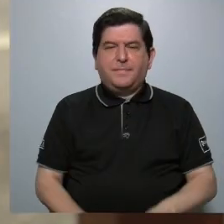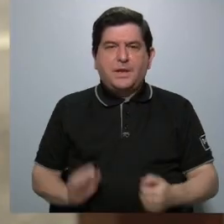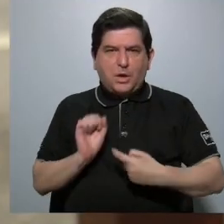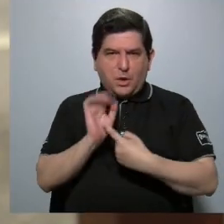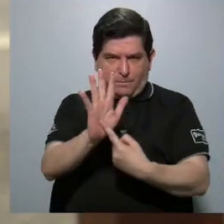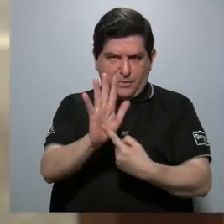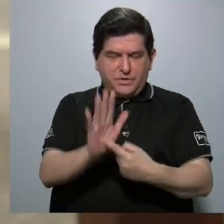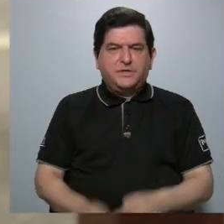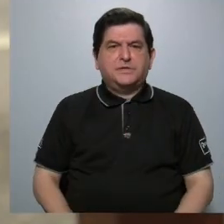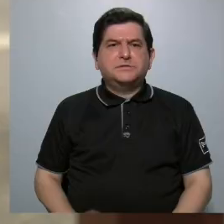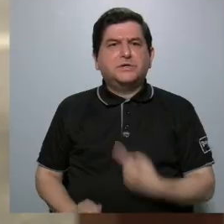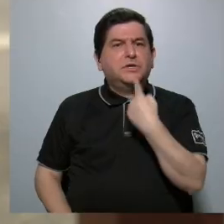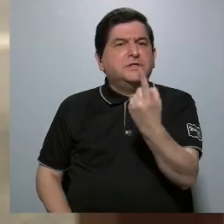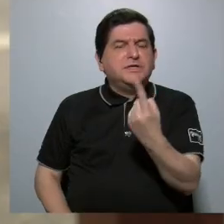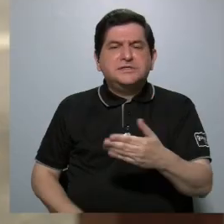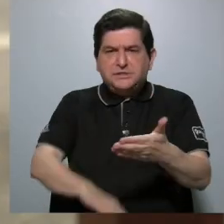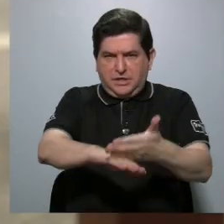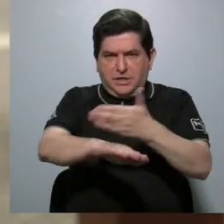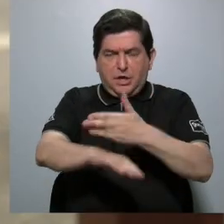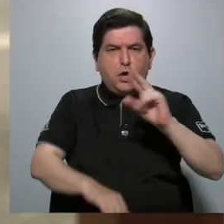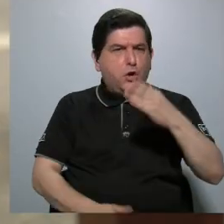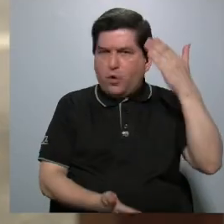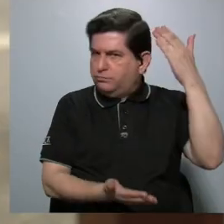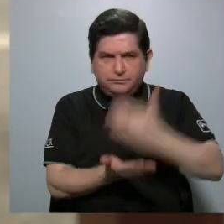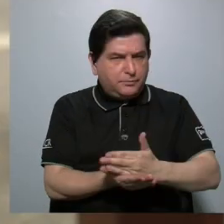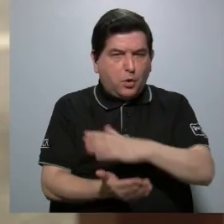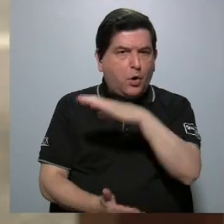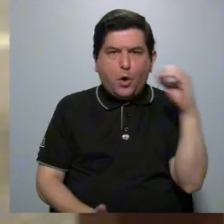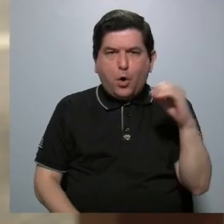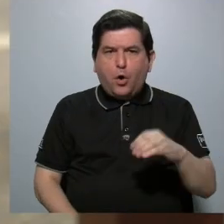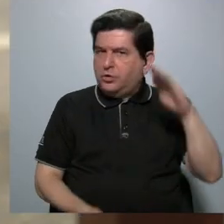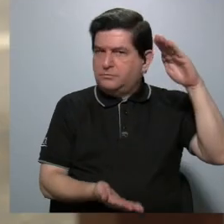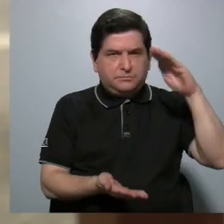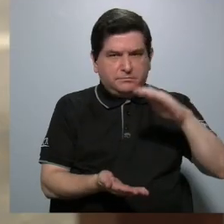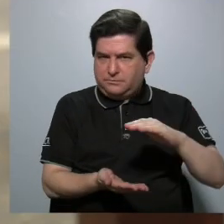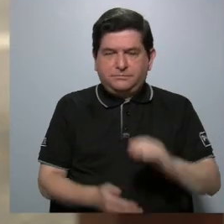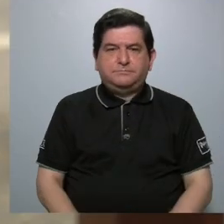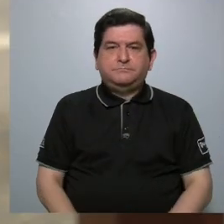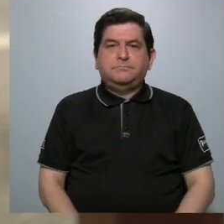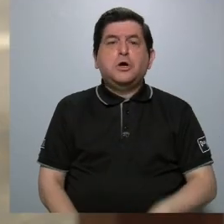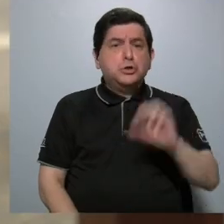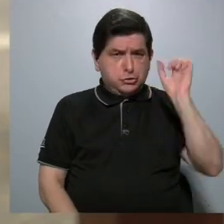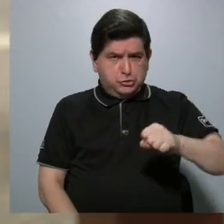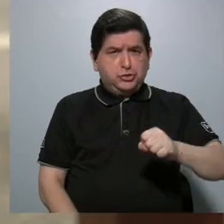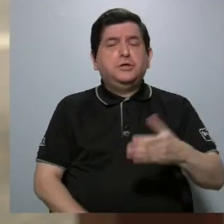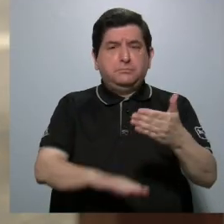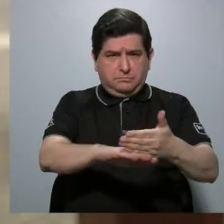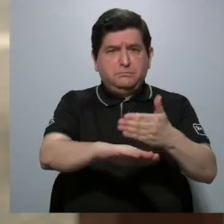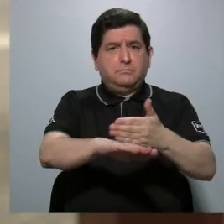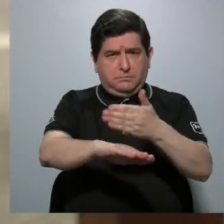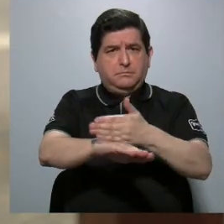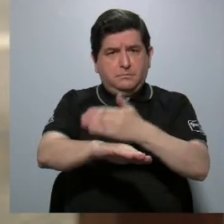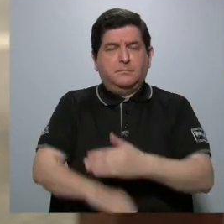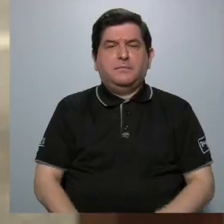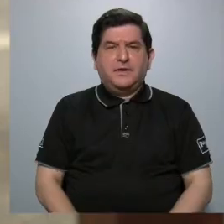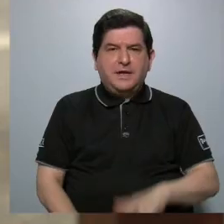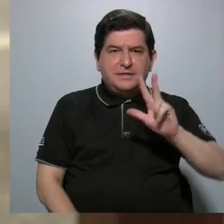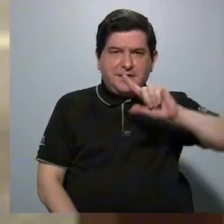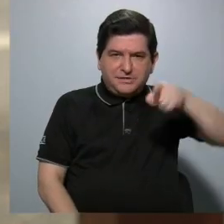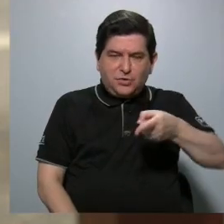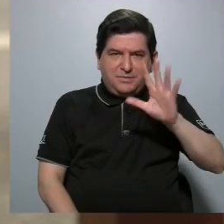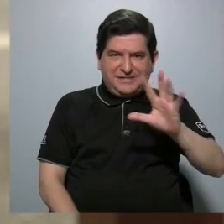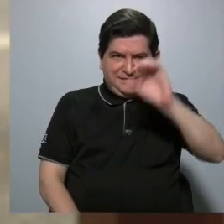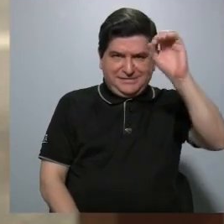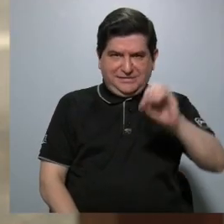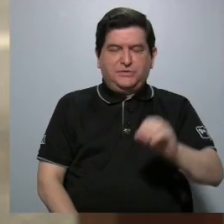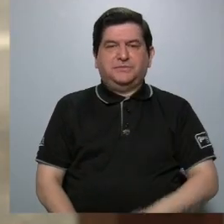habla de un crecimiento, no es estancamiento ni decrecimiento. Por tanto, sí, vamos a crecer un